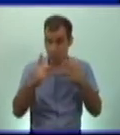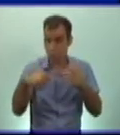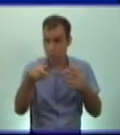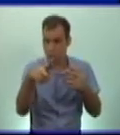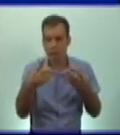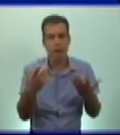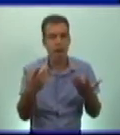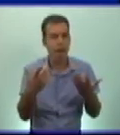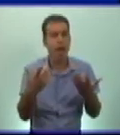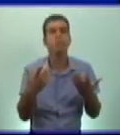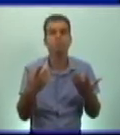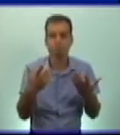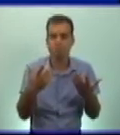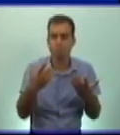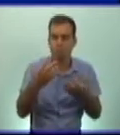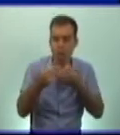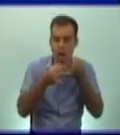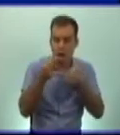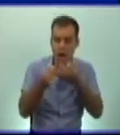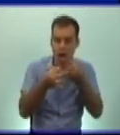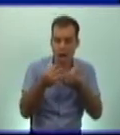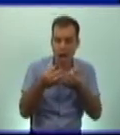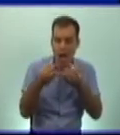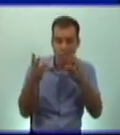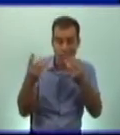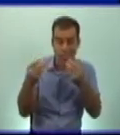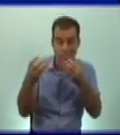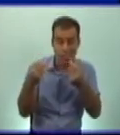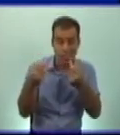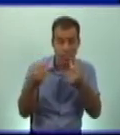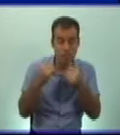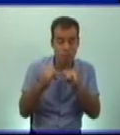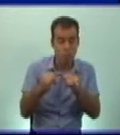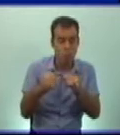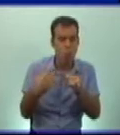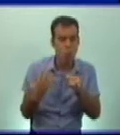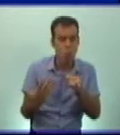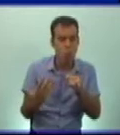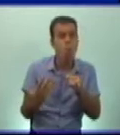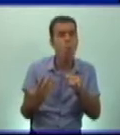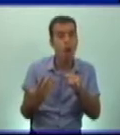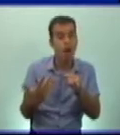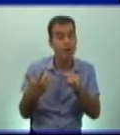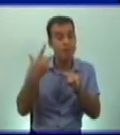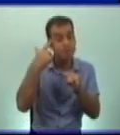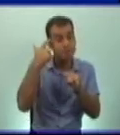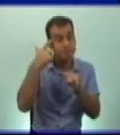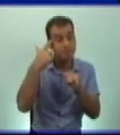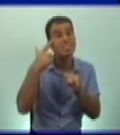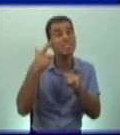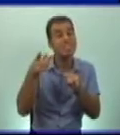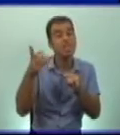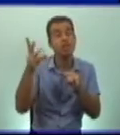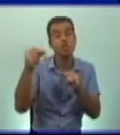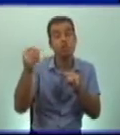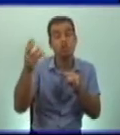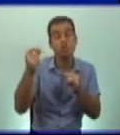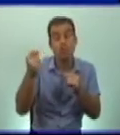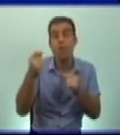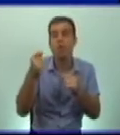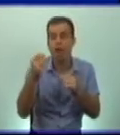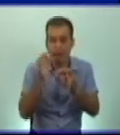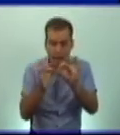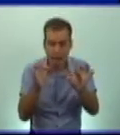ustedes cuando vayan a decir la información cuantitativa, y fíjense que es cuantitativa en términos de número de